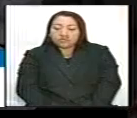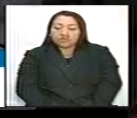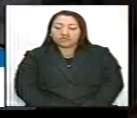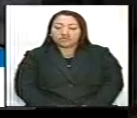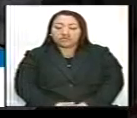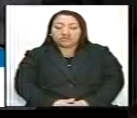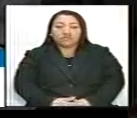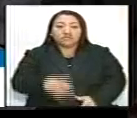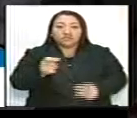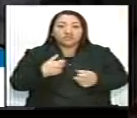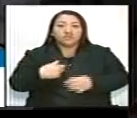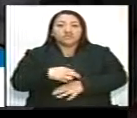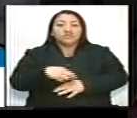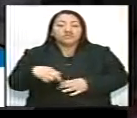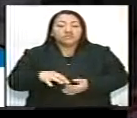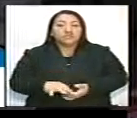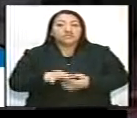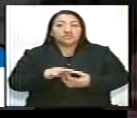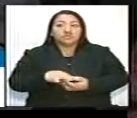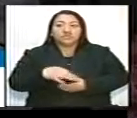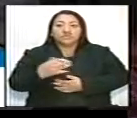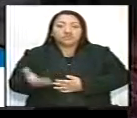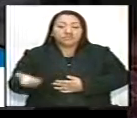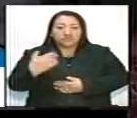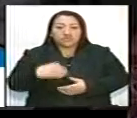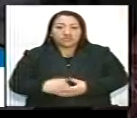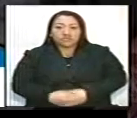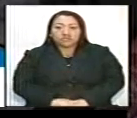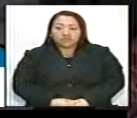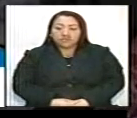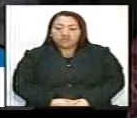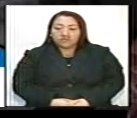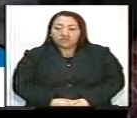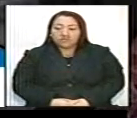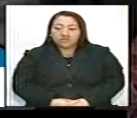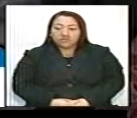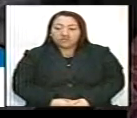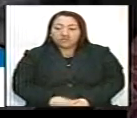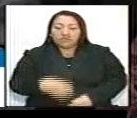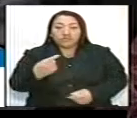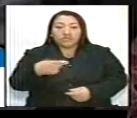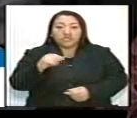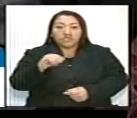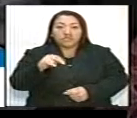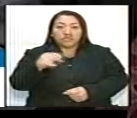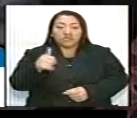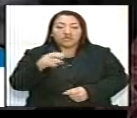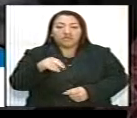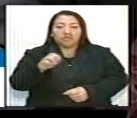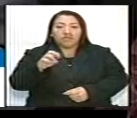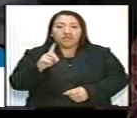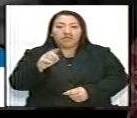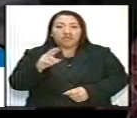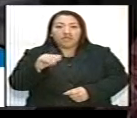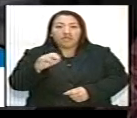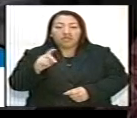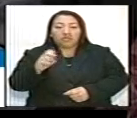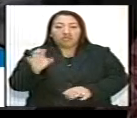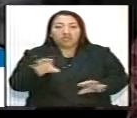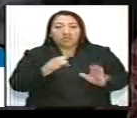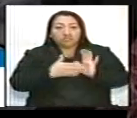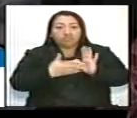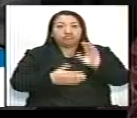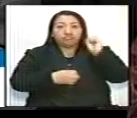especialista, una profesional de grade, nos estamos refiriendo a Gina Medrano, que nos haga una